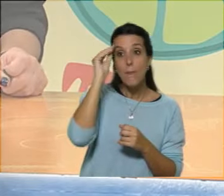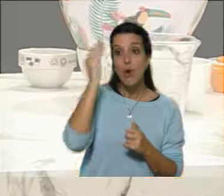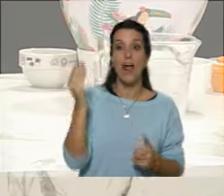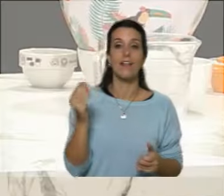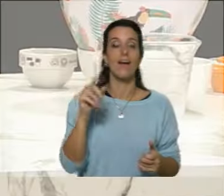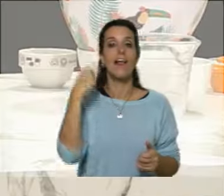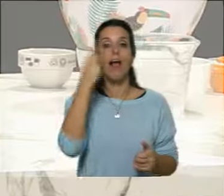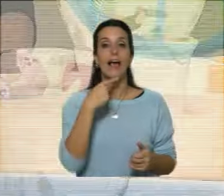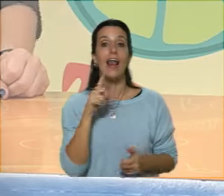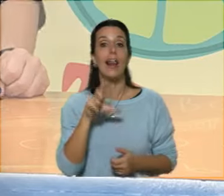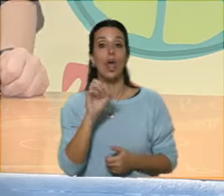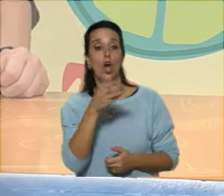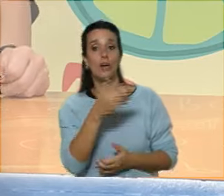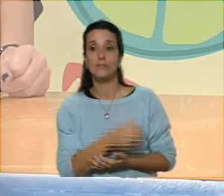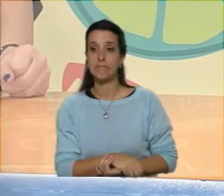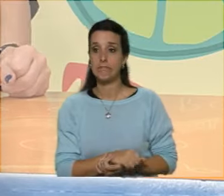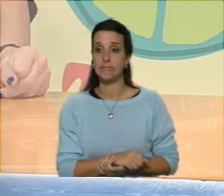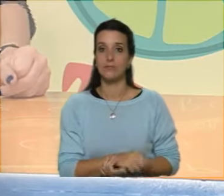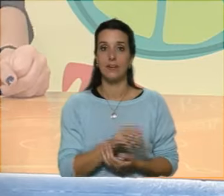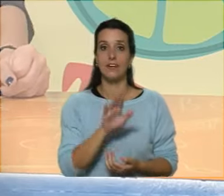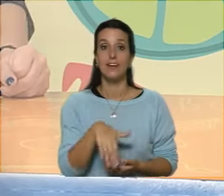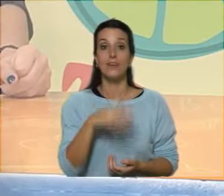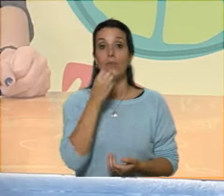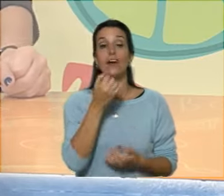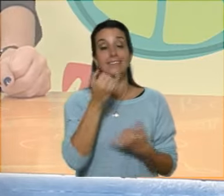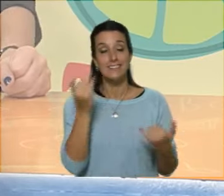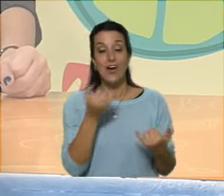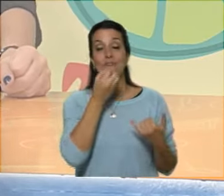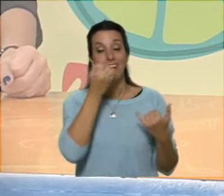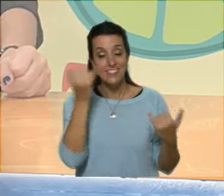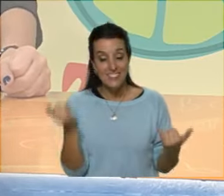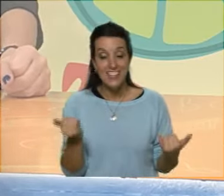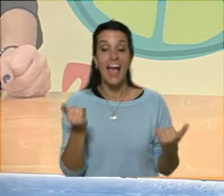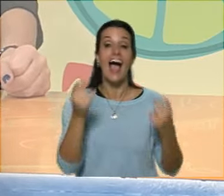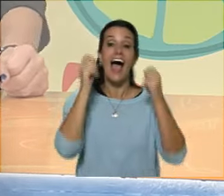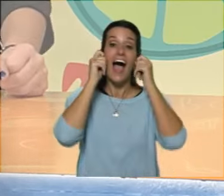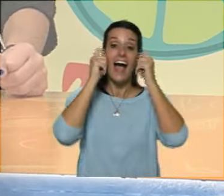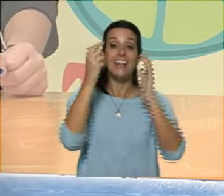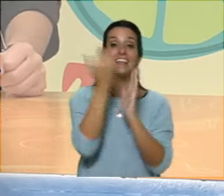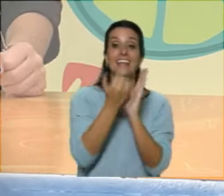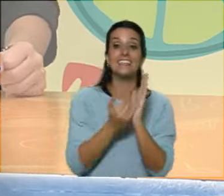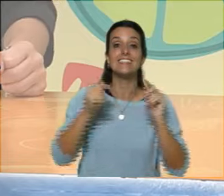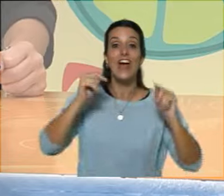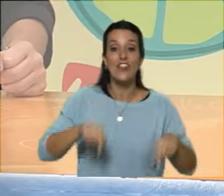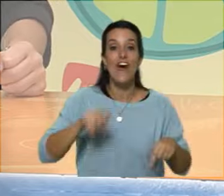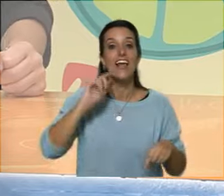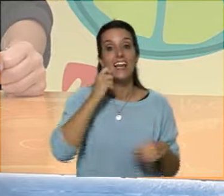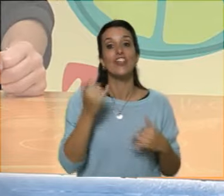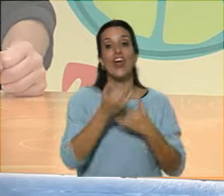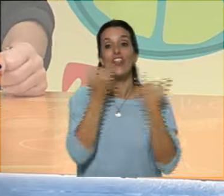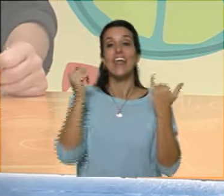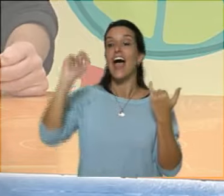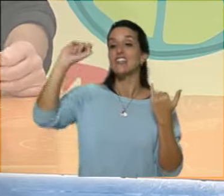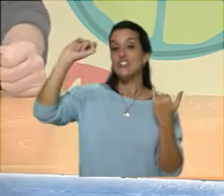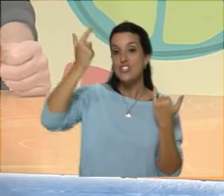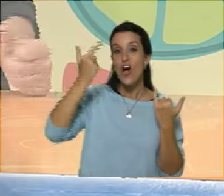la cara de Leonardo. Ay, Dios mía. Buen día, Leo, buen Anita día. Y Pauli. Atenta a la receta de hoy. Un fin de un lindo día de sol por Yung,